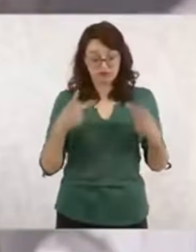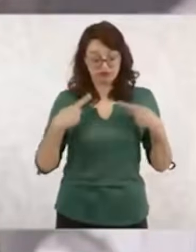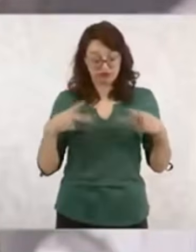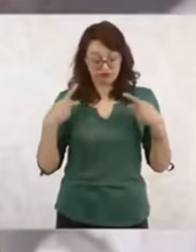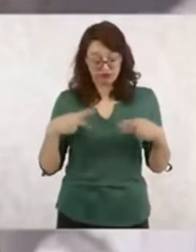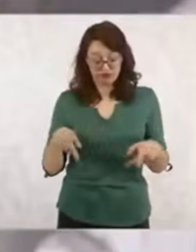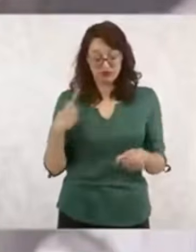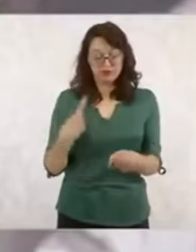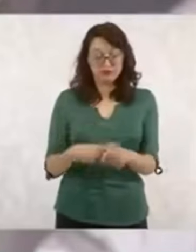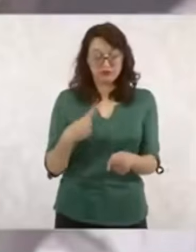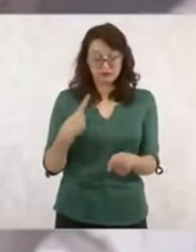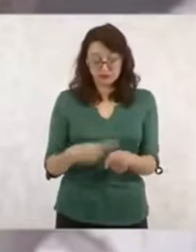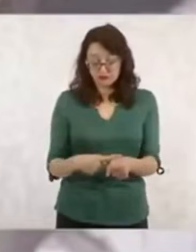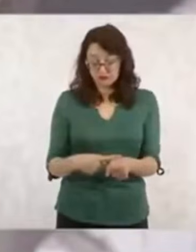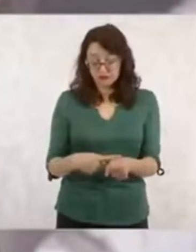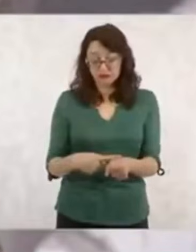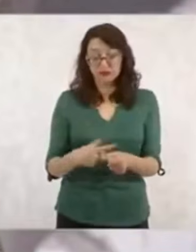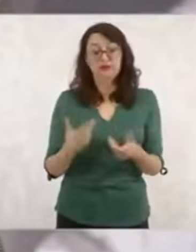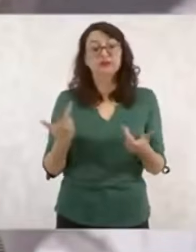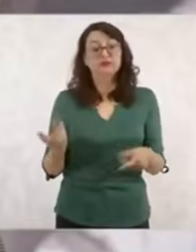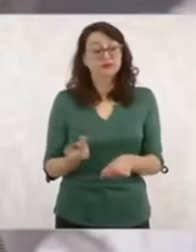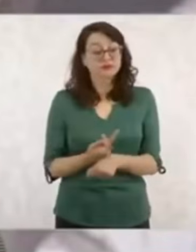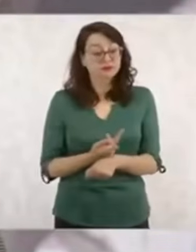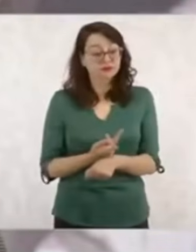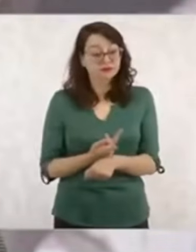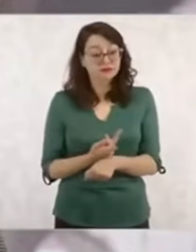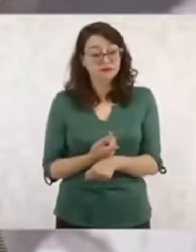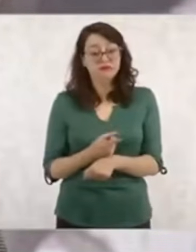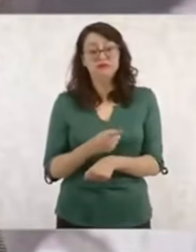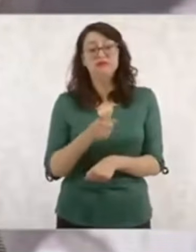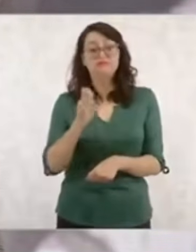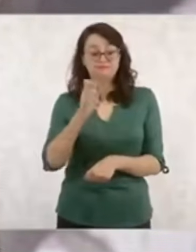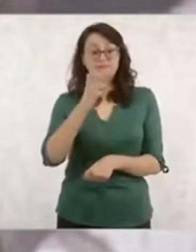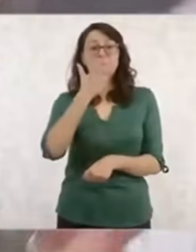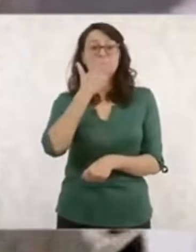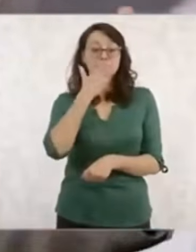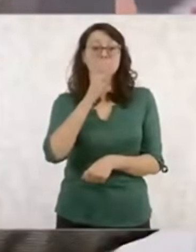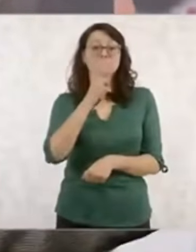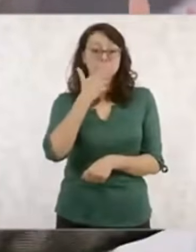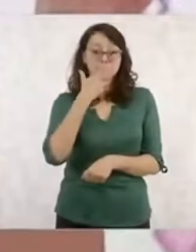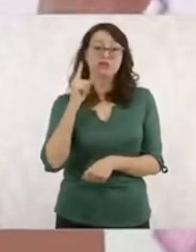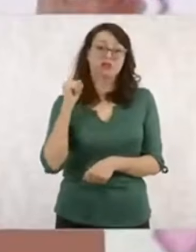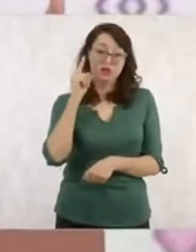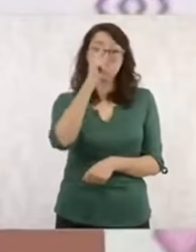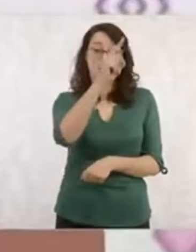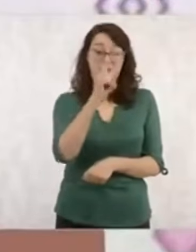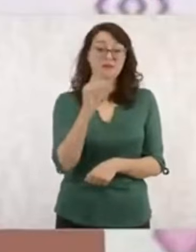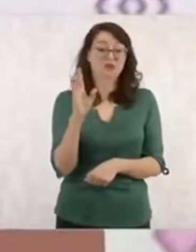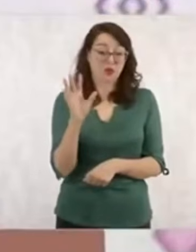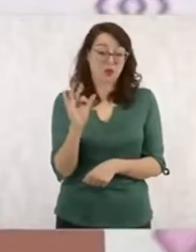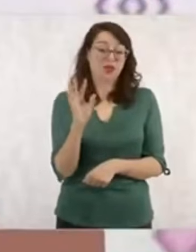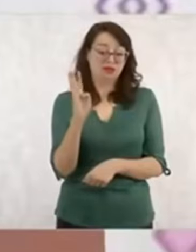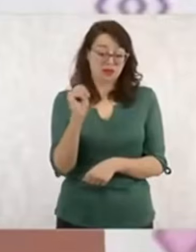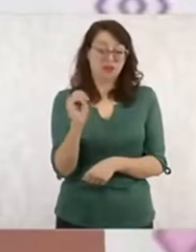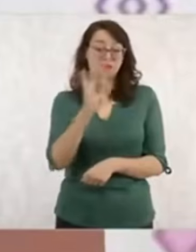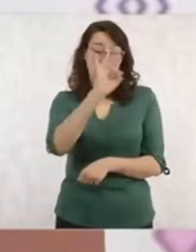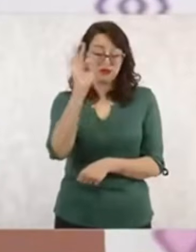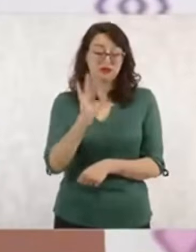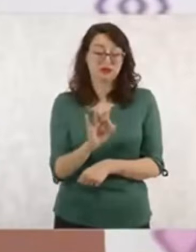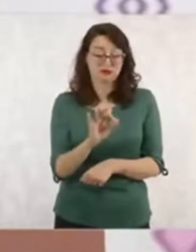brote de sarampión ocurrieron precisamente en Chihuahua. Y esa fue la manera en que se